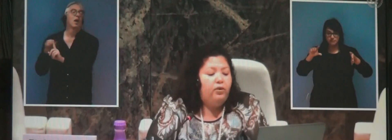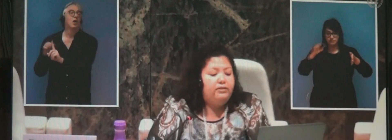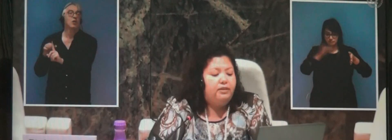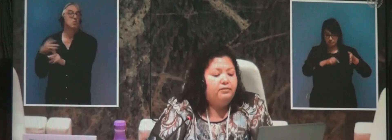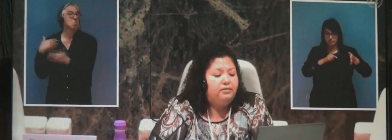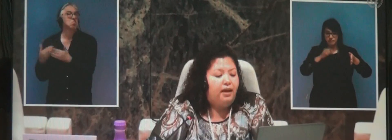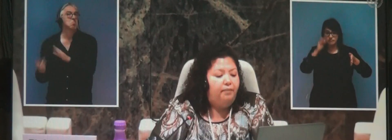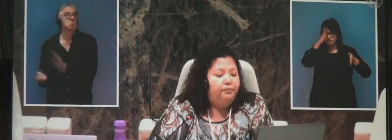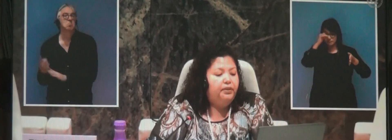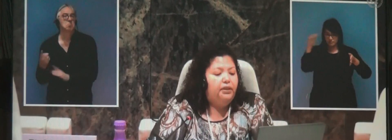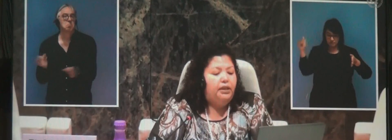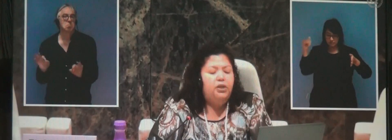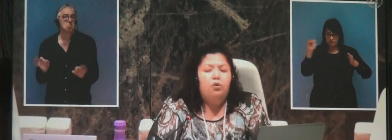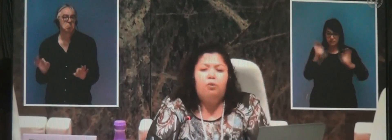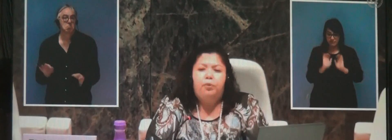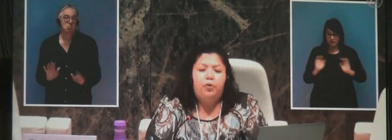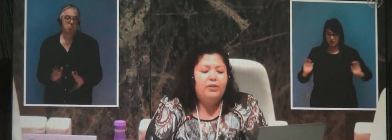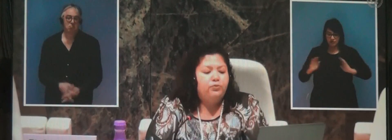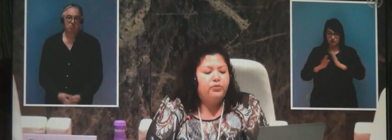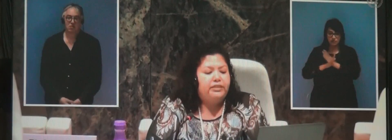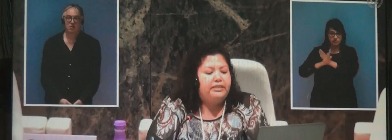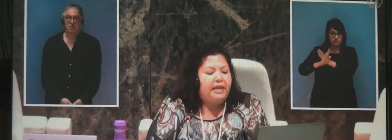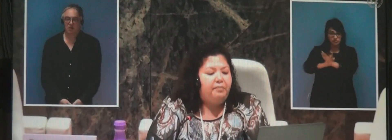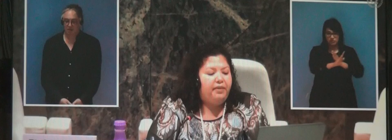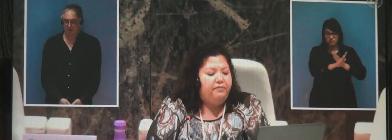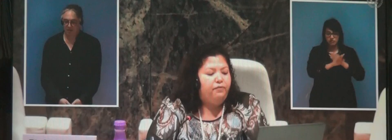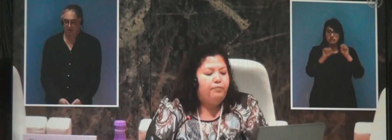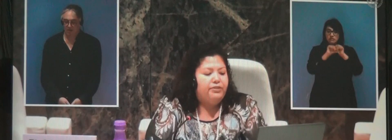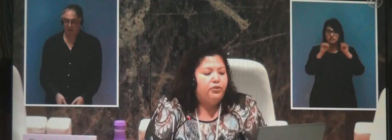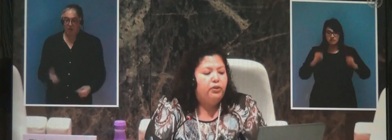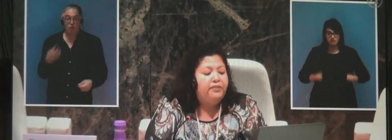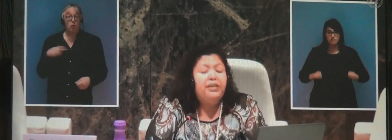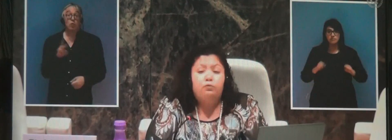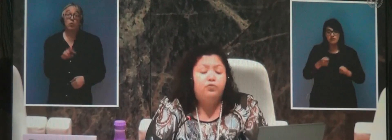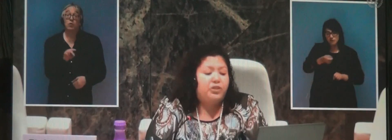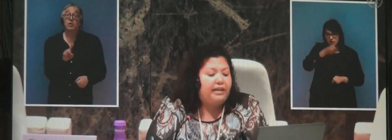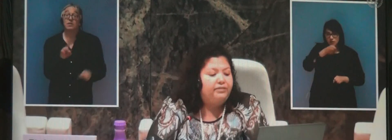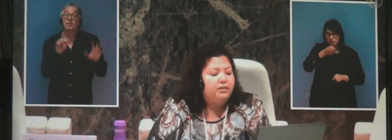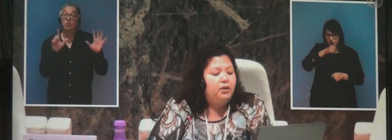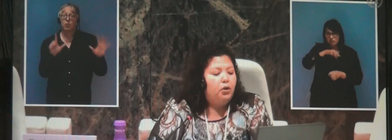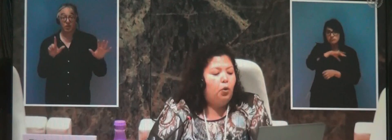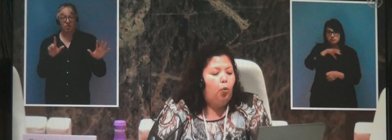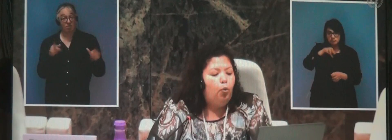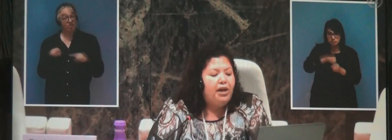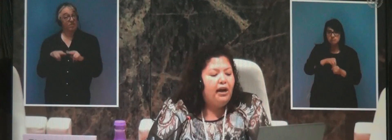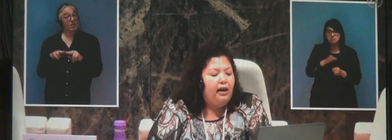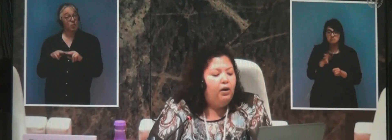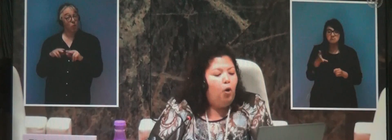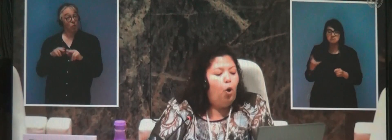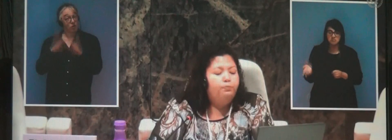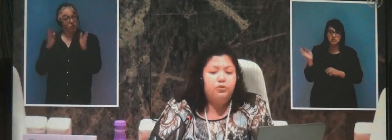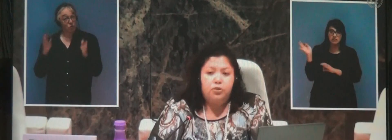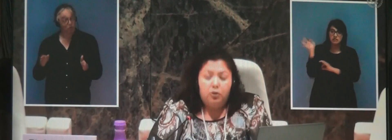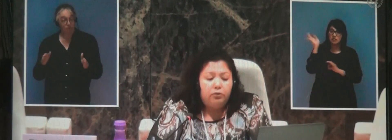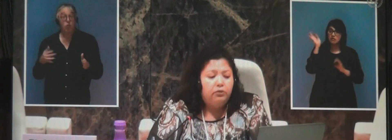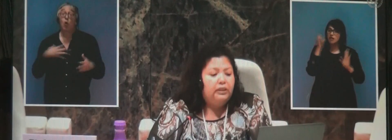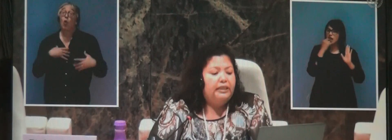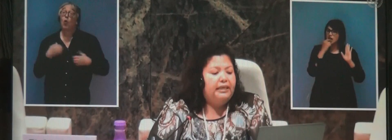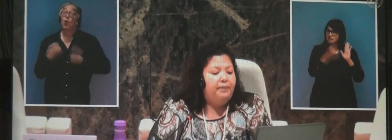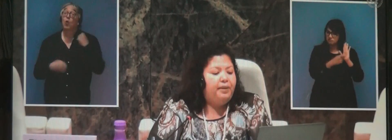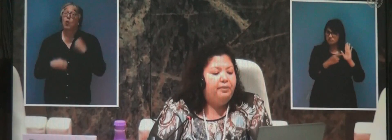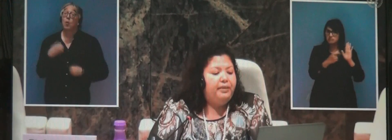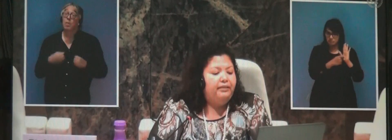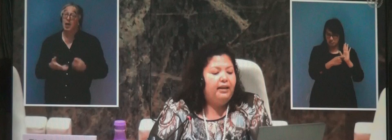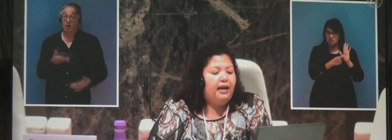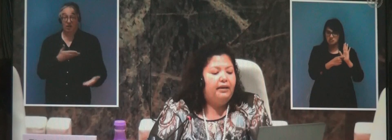Niñez y Adolescencia incorporó en su sistema de información de denuncias una opción